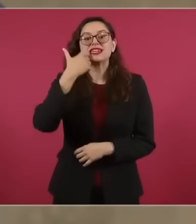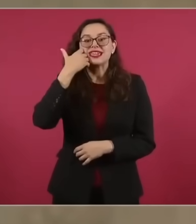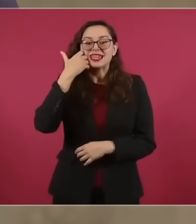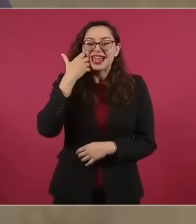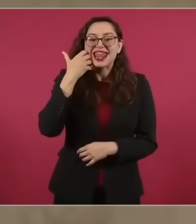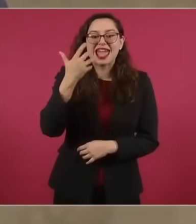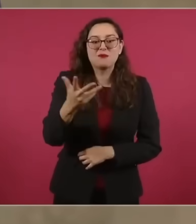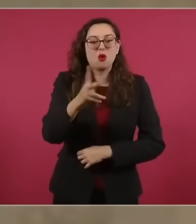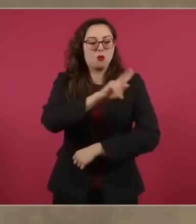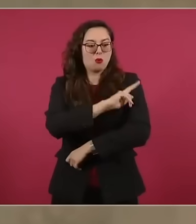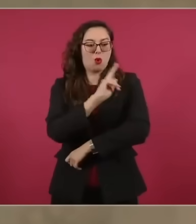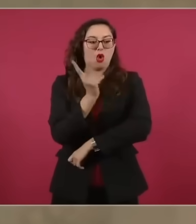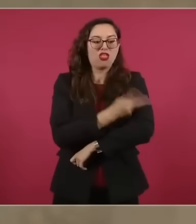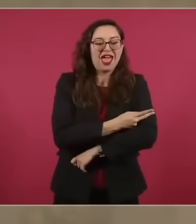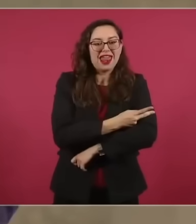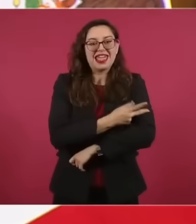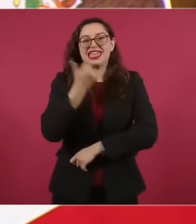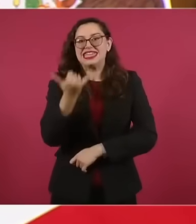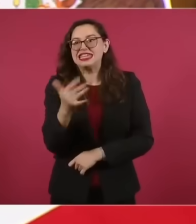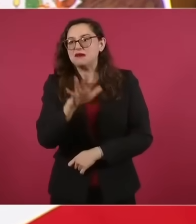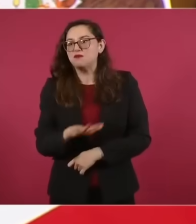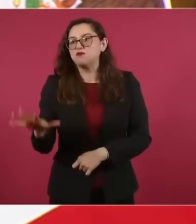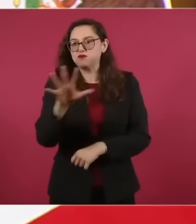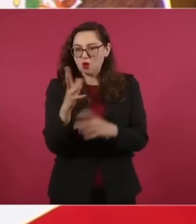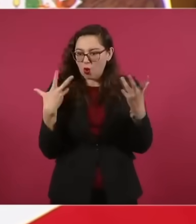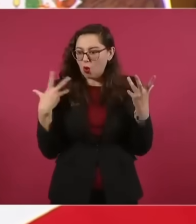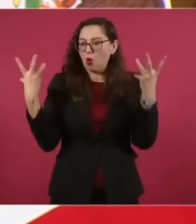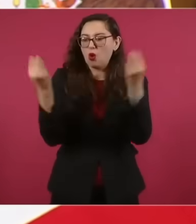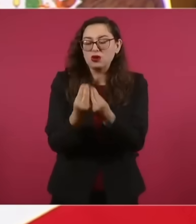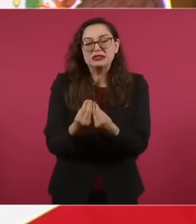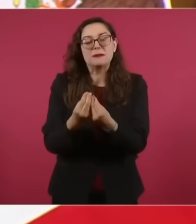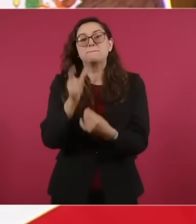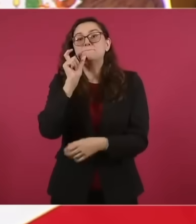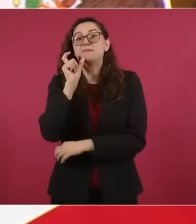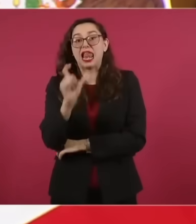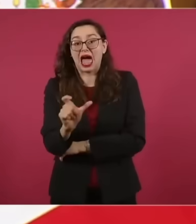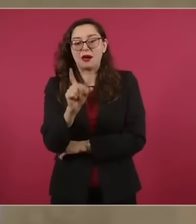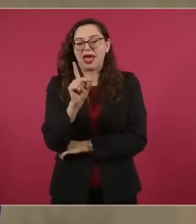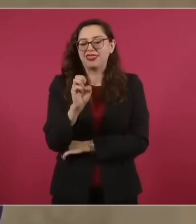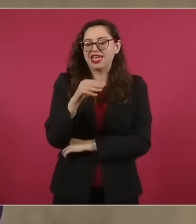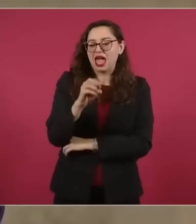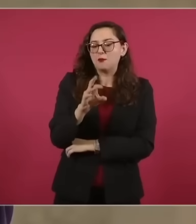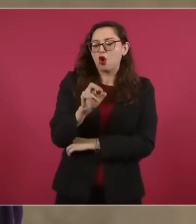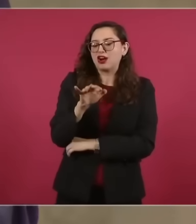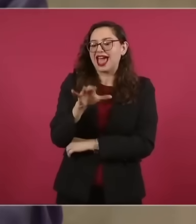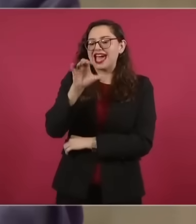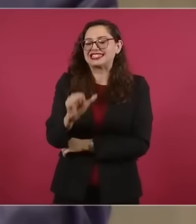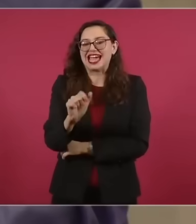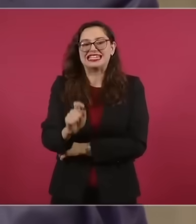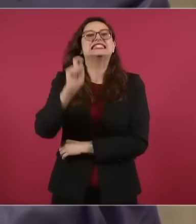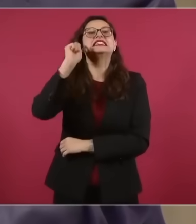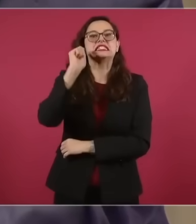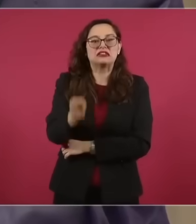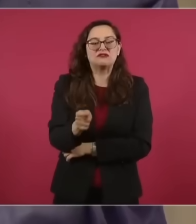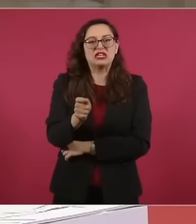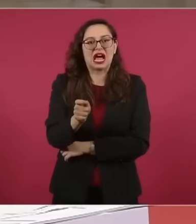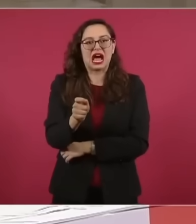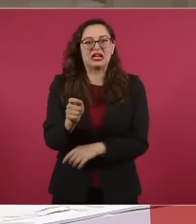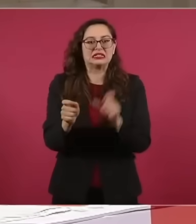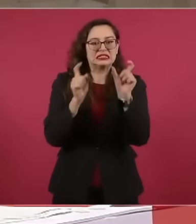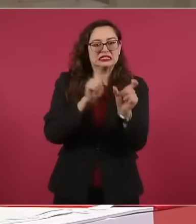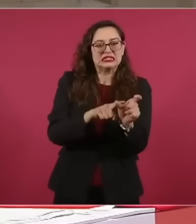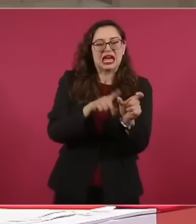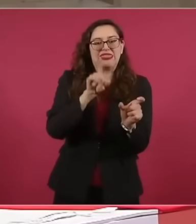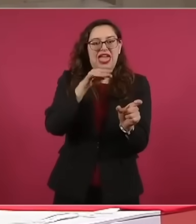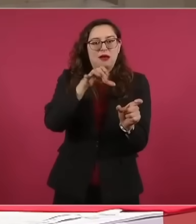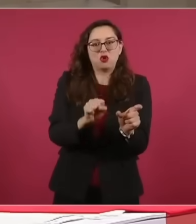Kratos con Demos. Democracia, lo hemos dicho varias veces, se compone de dos partes: Demos